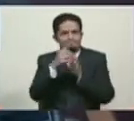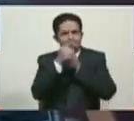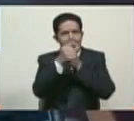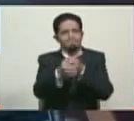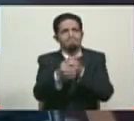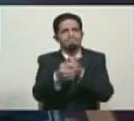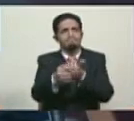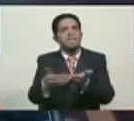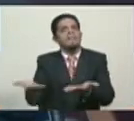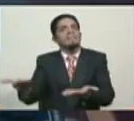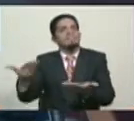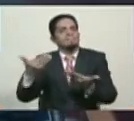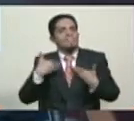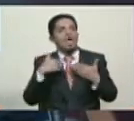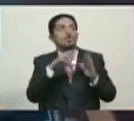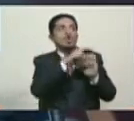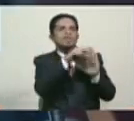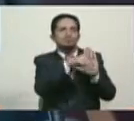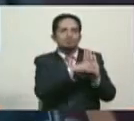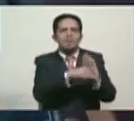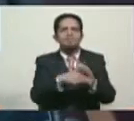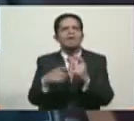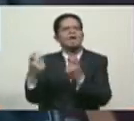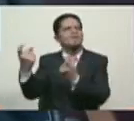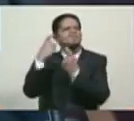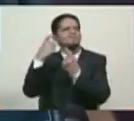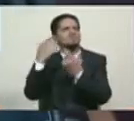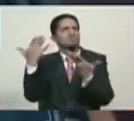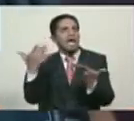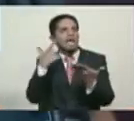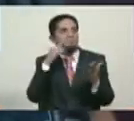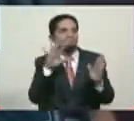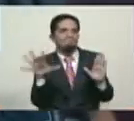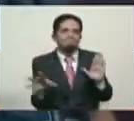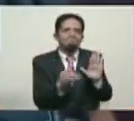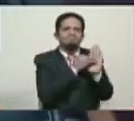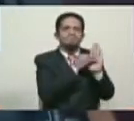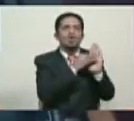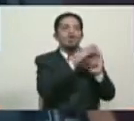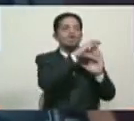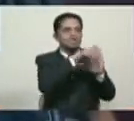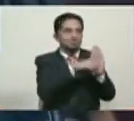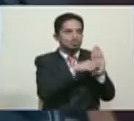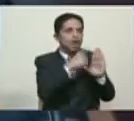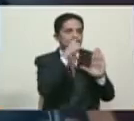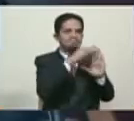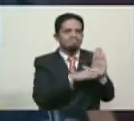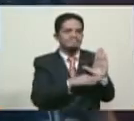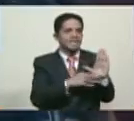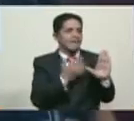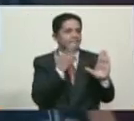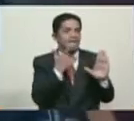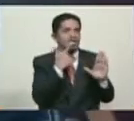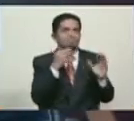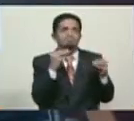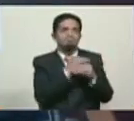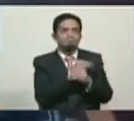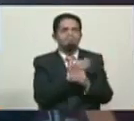nos llevó a constituyente y nos enseñó que dentro de la Constitución todo, fuera de ella